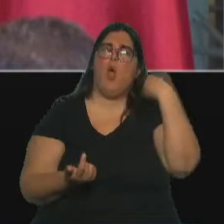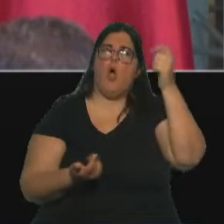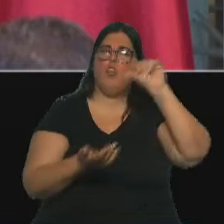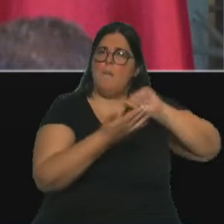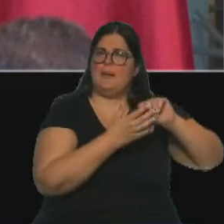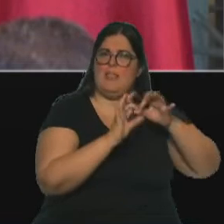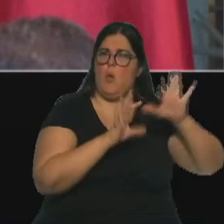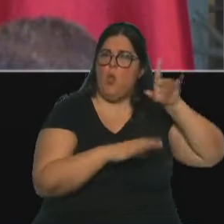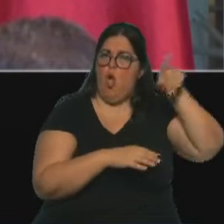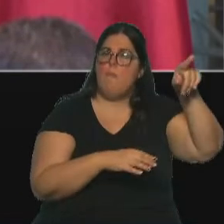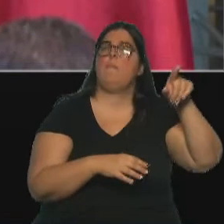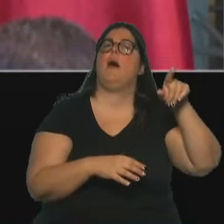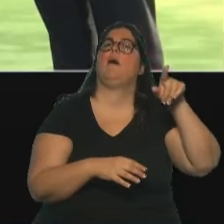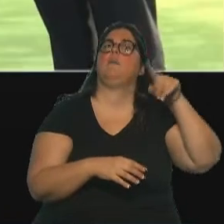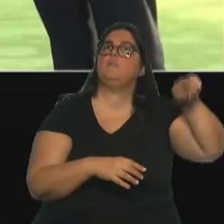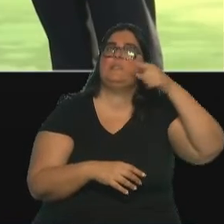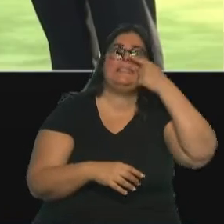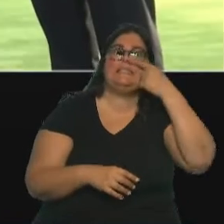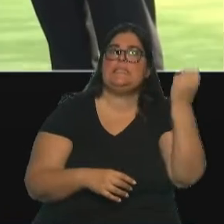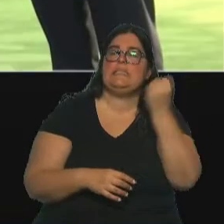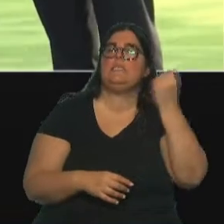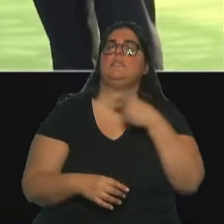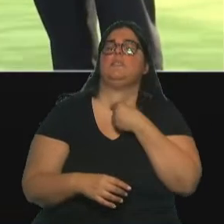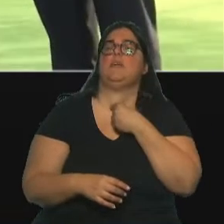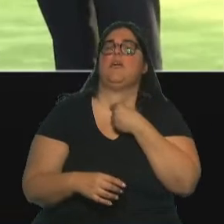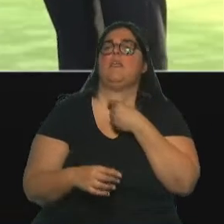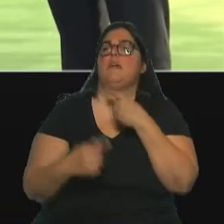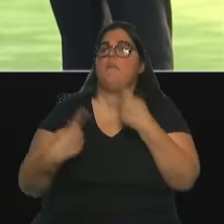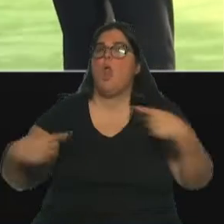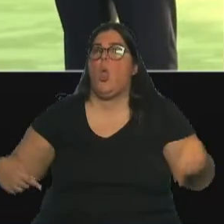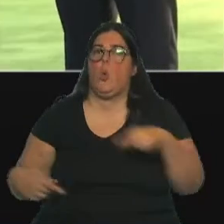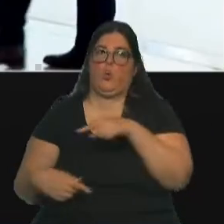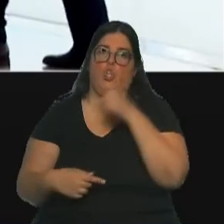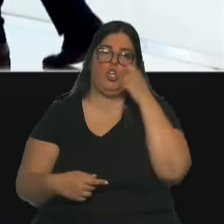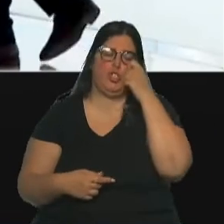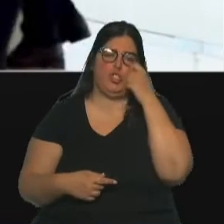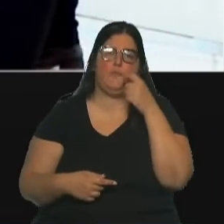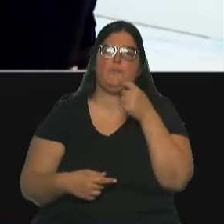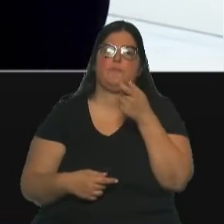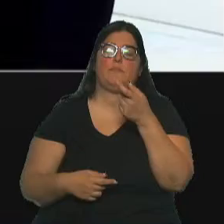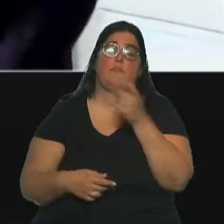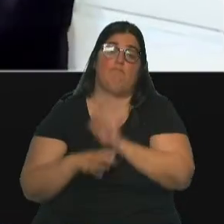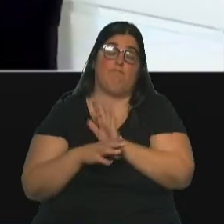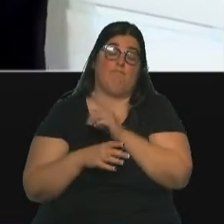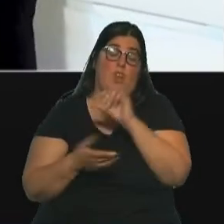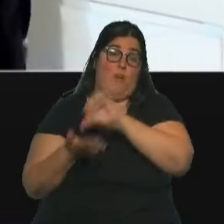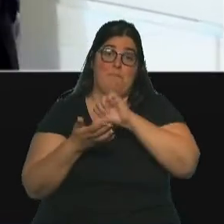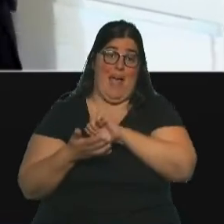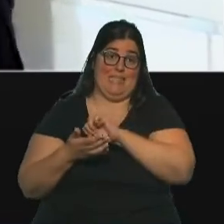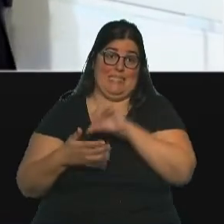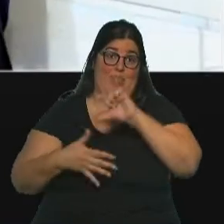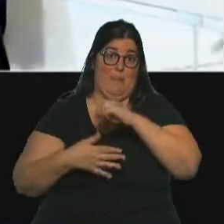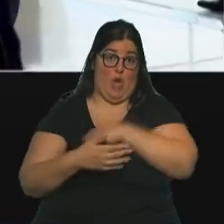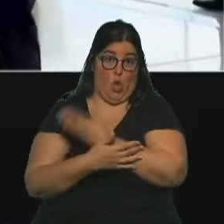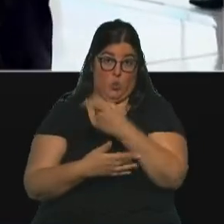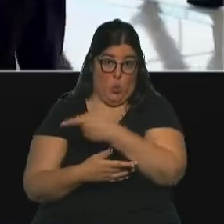de la Unión, están muy interesados en ciertos productos que tienen los países del